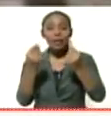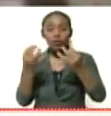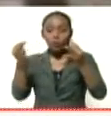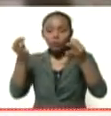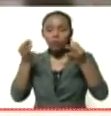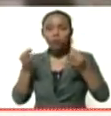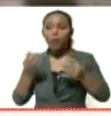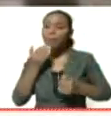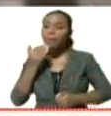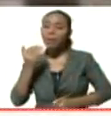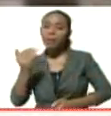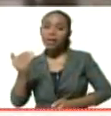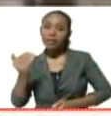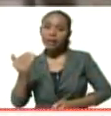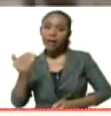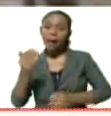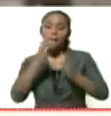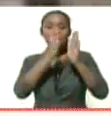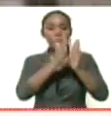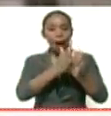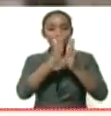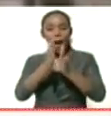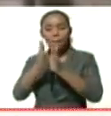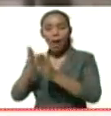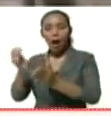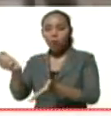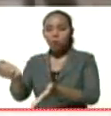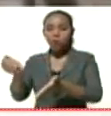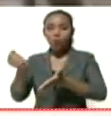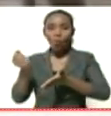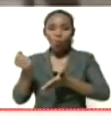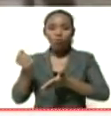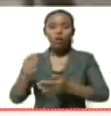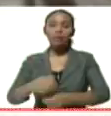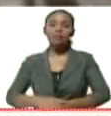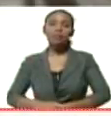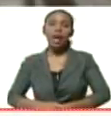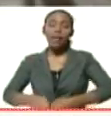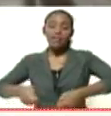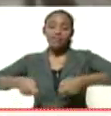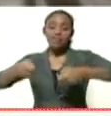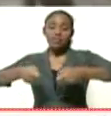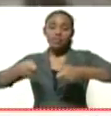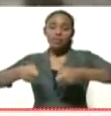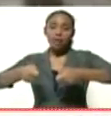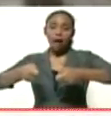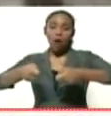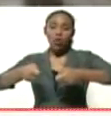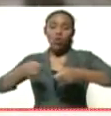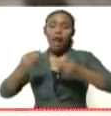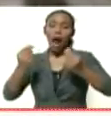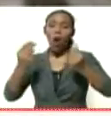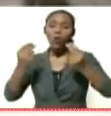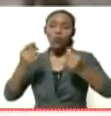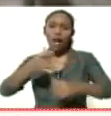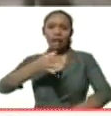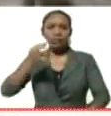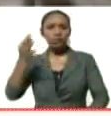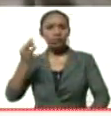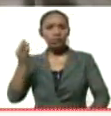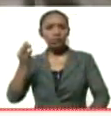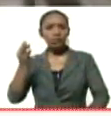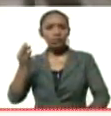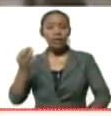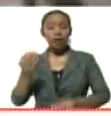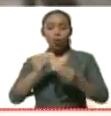y permitirá la planificación de las bolsas, del mercado, de la economía real y